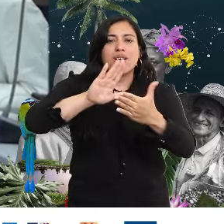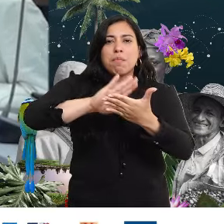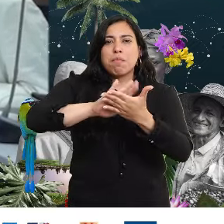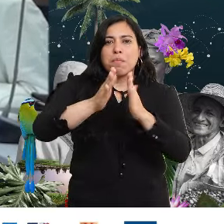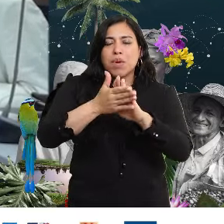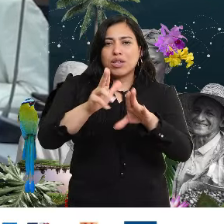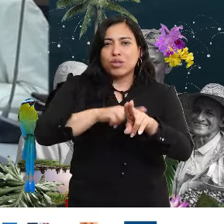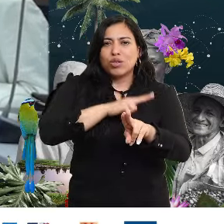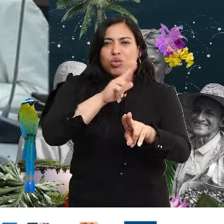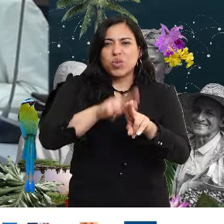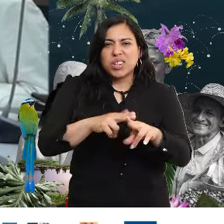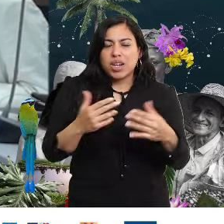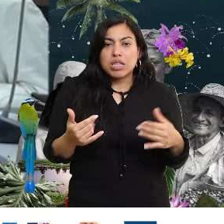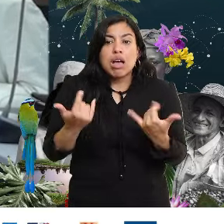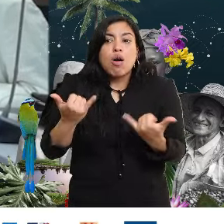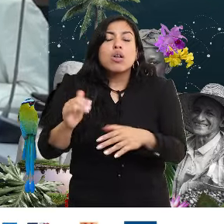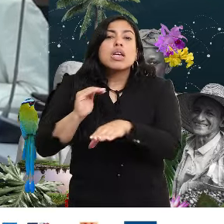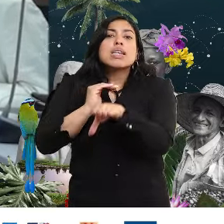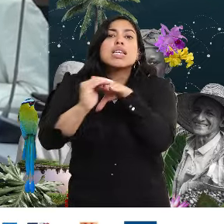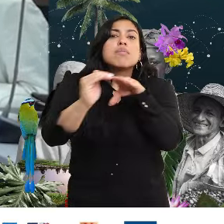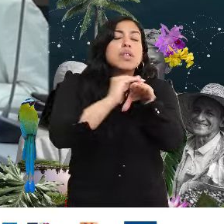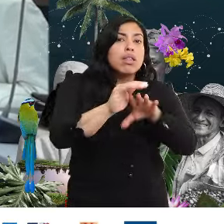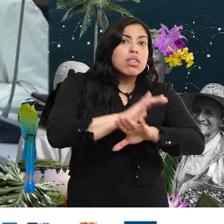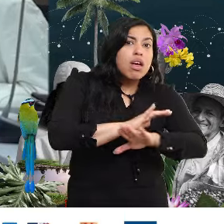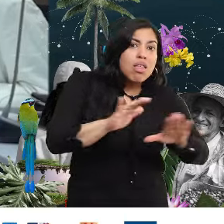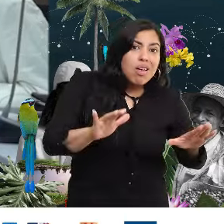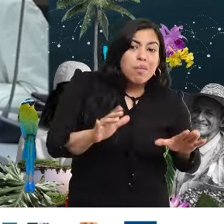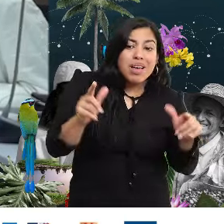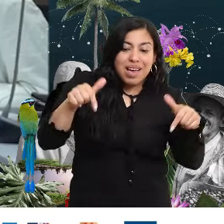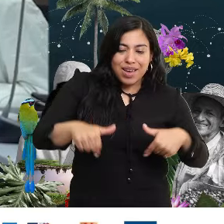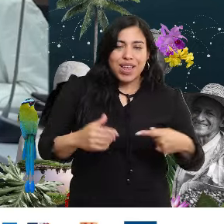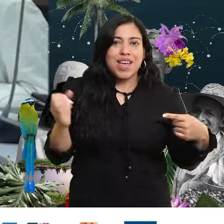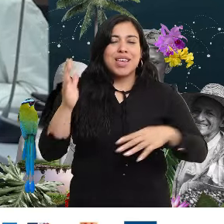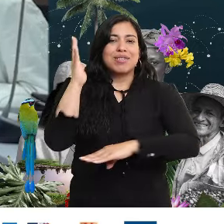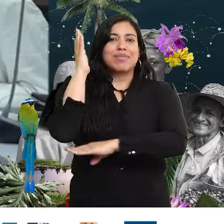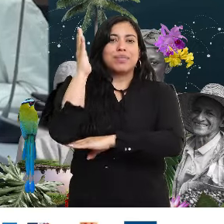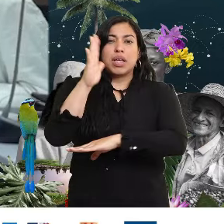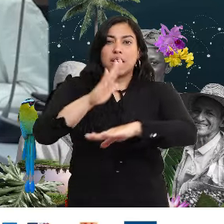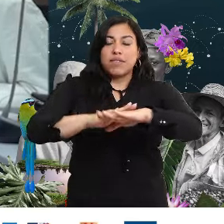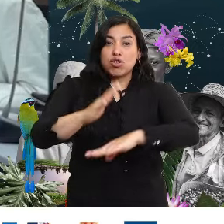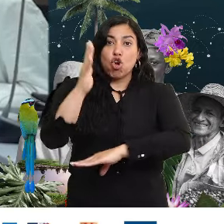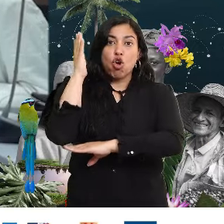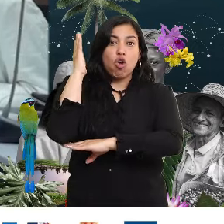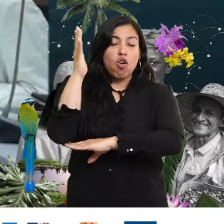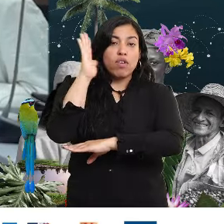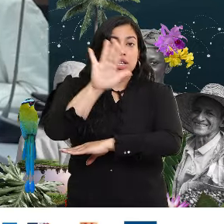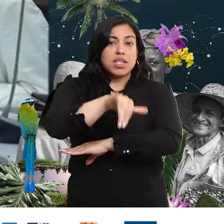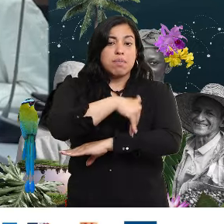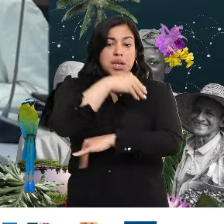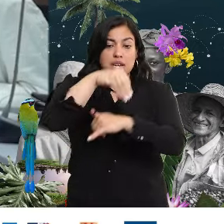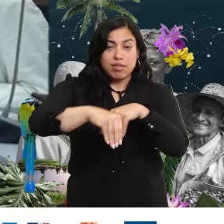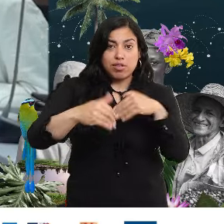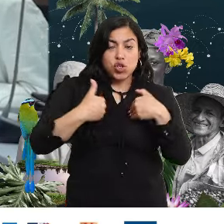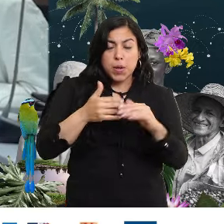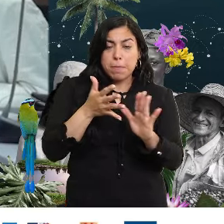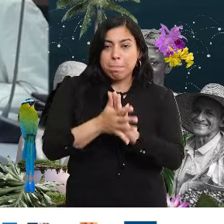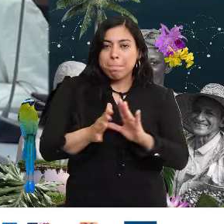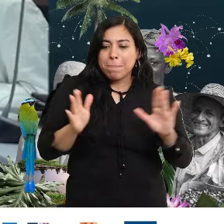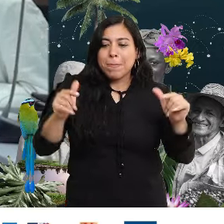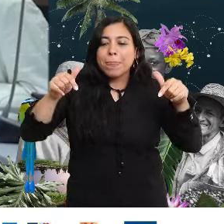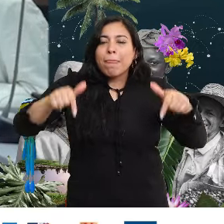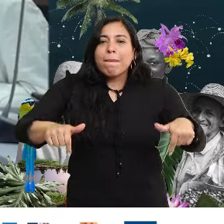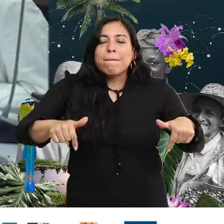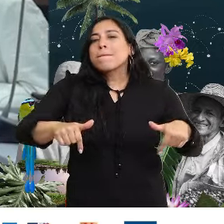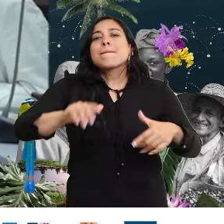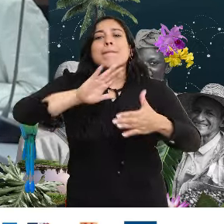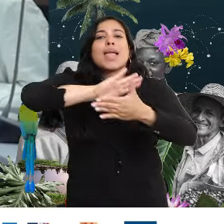donde nada más no estamos solo invitando a países. Esta conferencia no va a tener una declaración ministerial, simplemente es la declaración